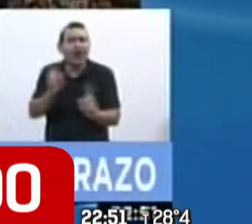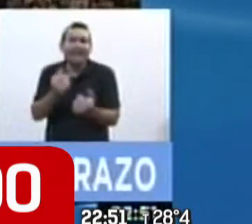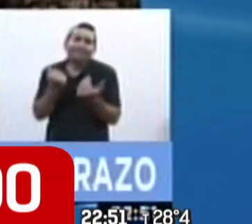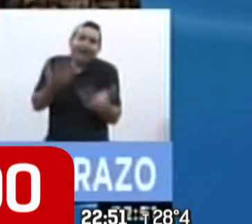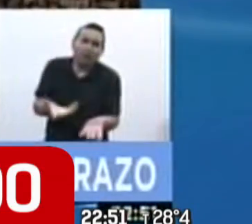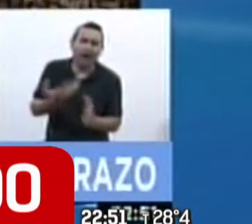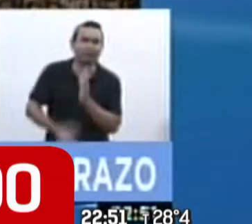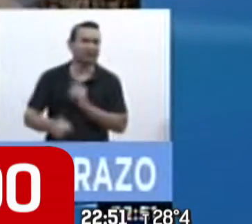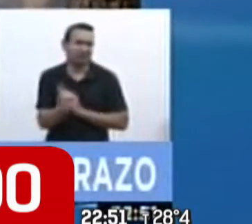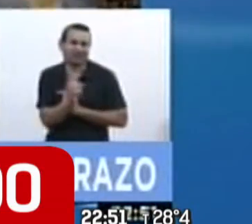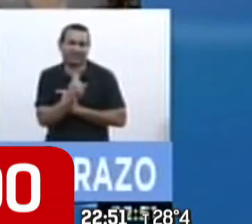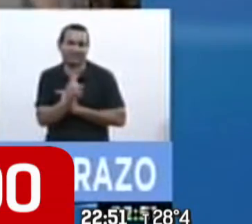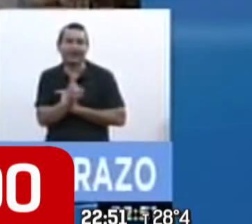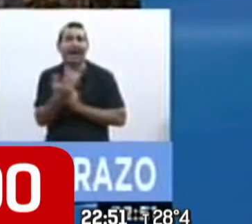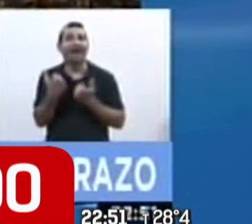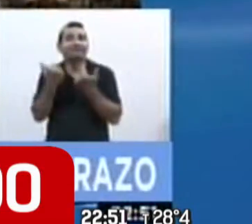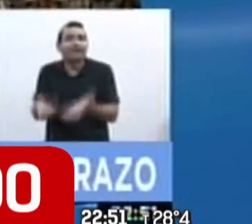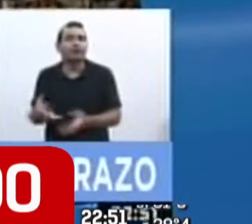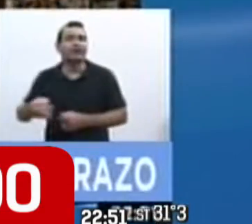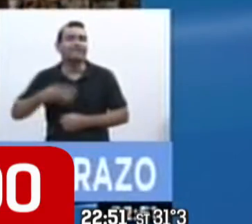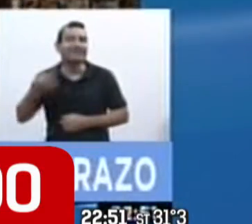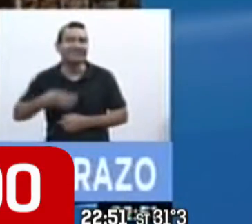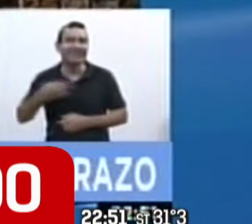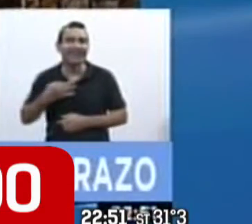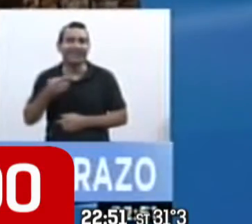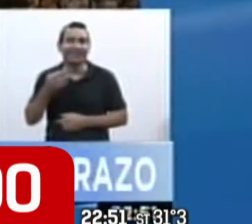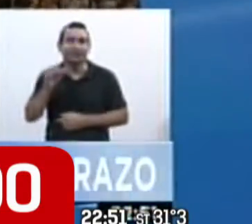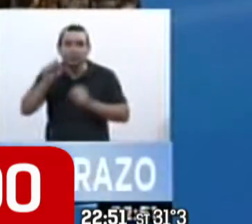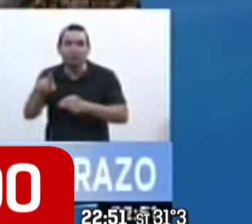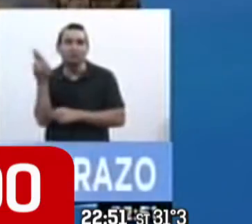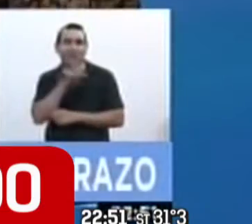favor del aborto, sino a favor de la vida de las mujeres.